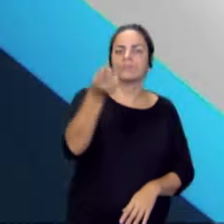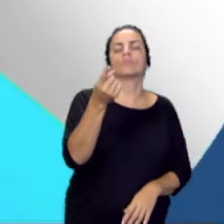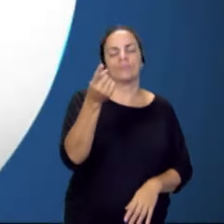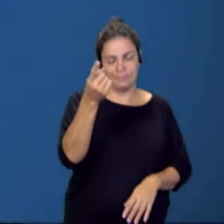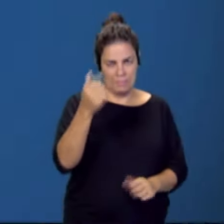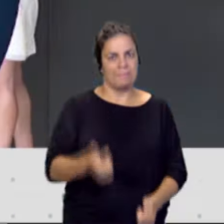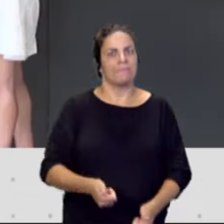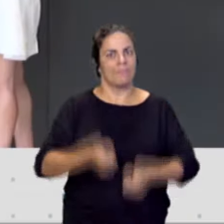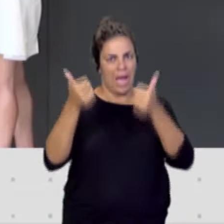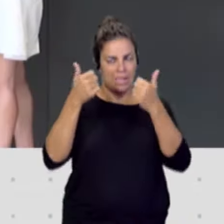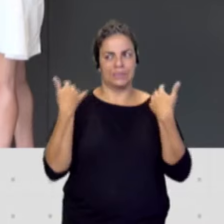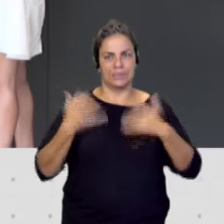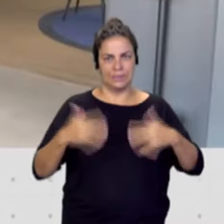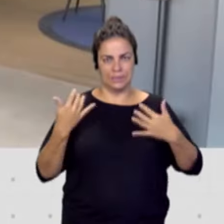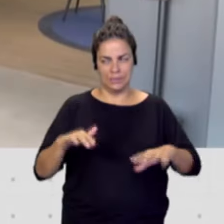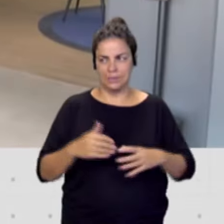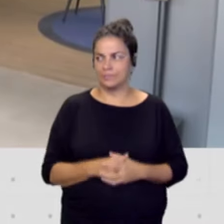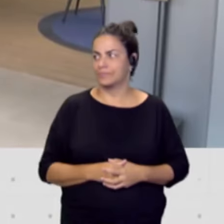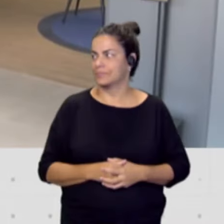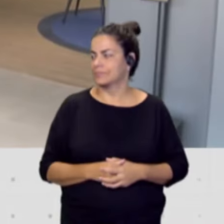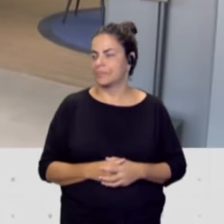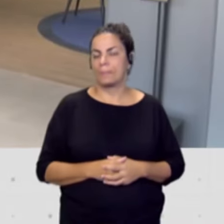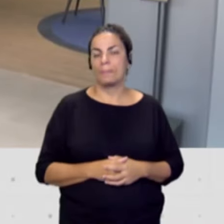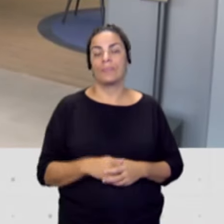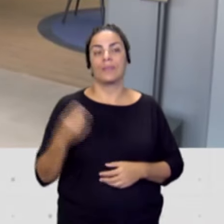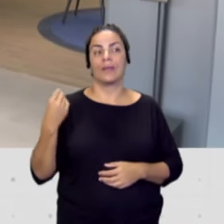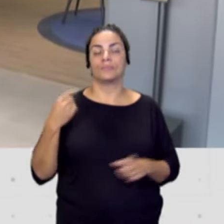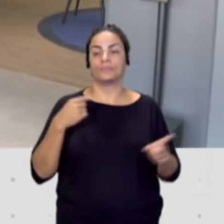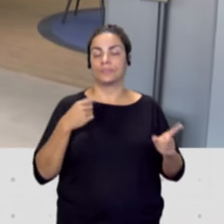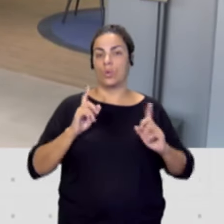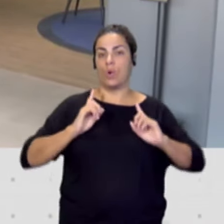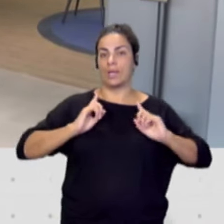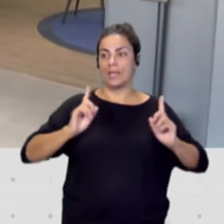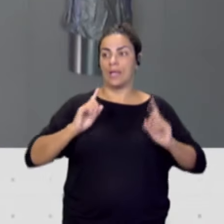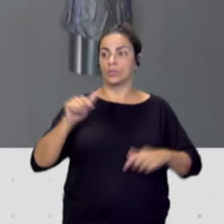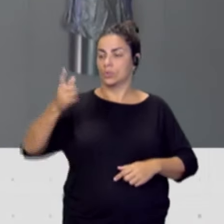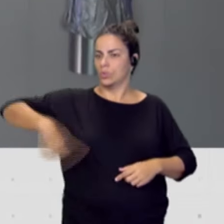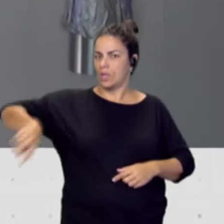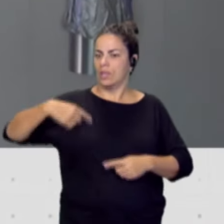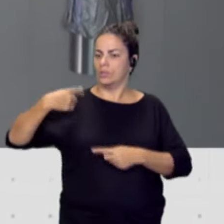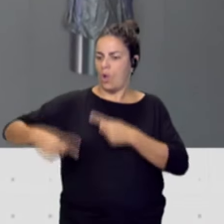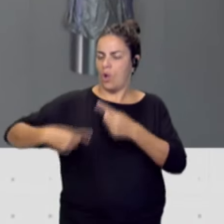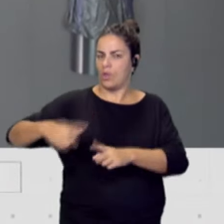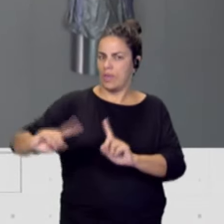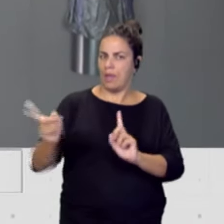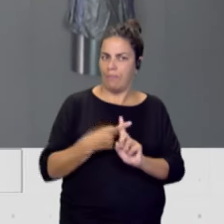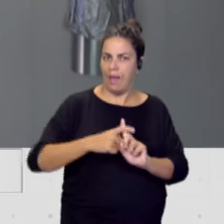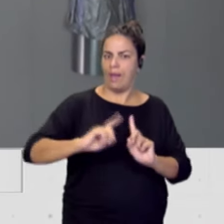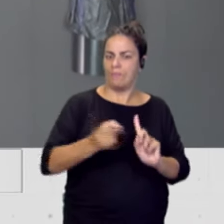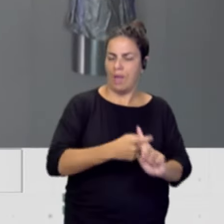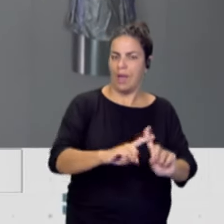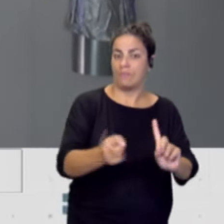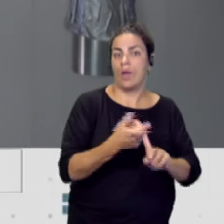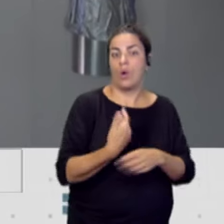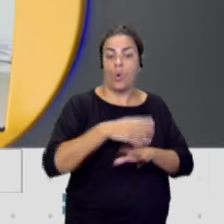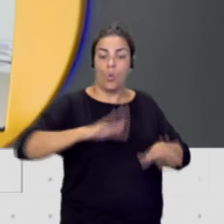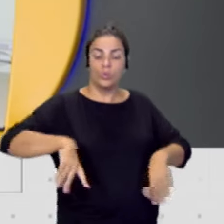fuerte. Esos casos que van resolviendo poco a poco, día a día, los últimos nos llevan hasta la isla